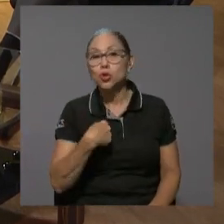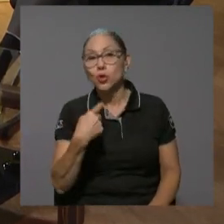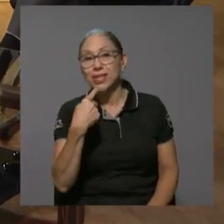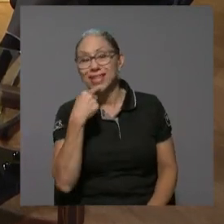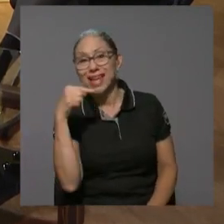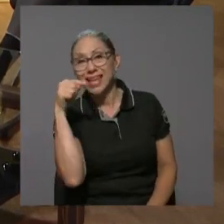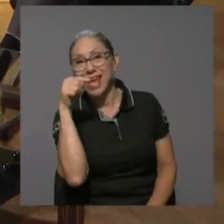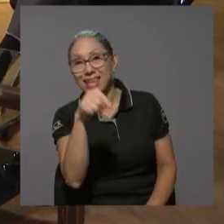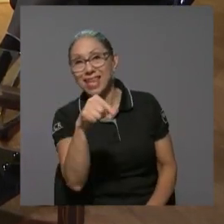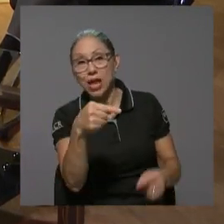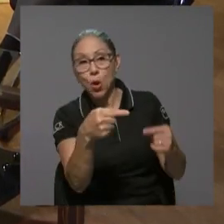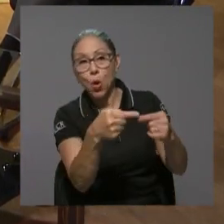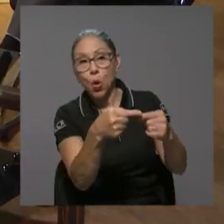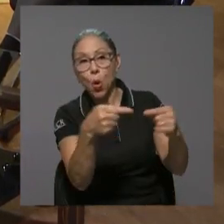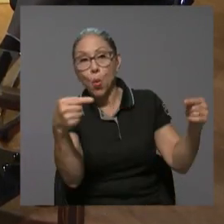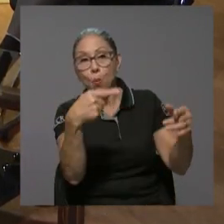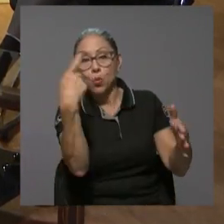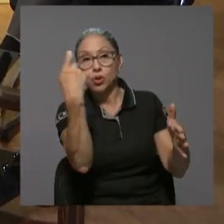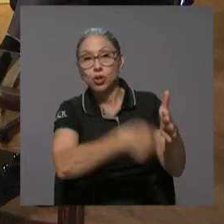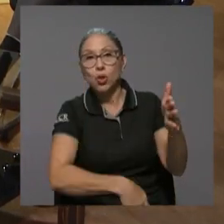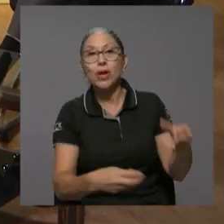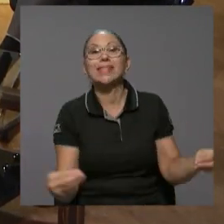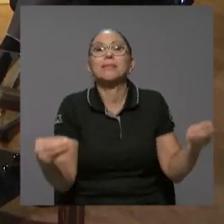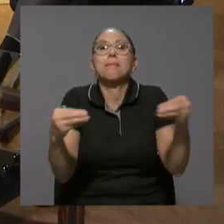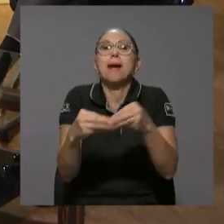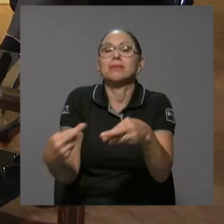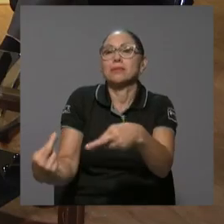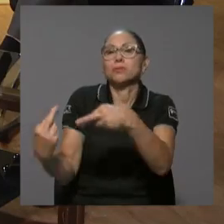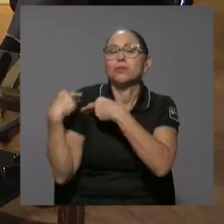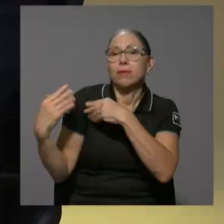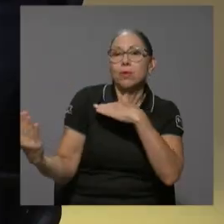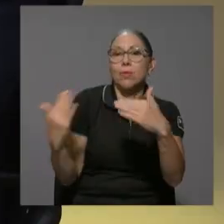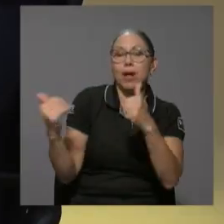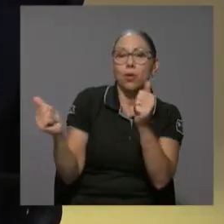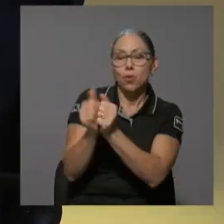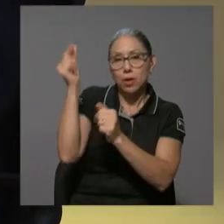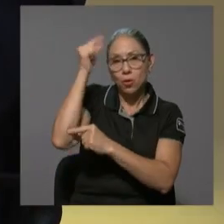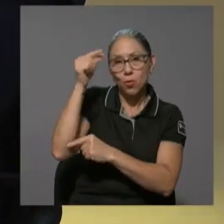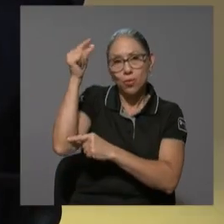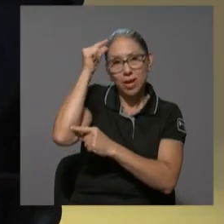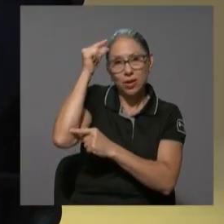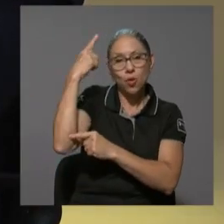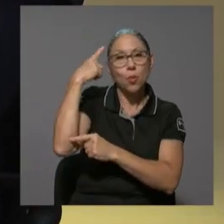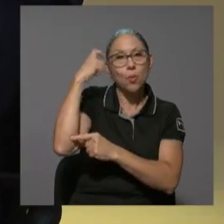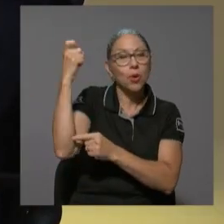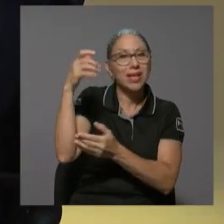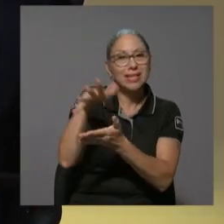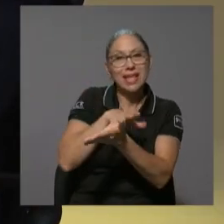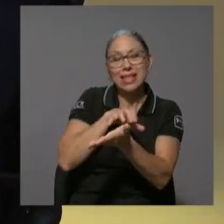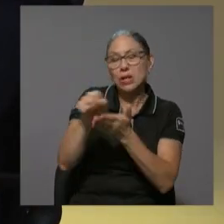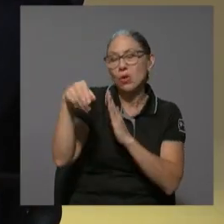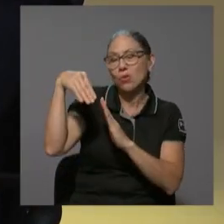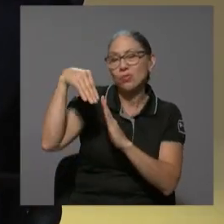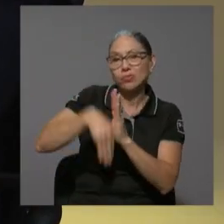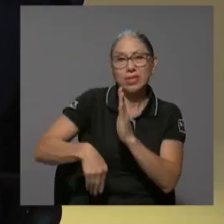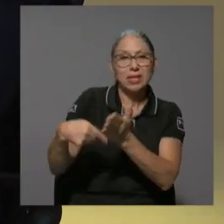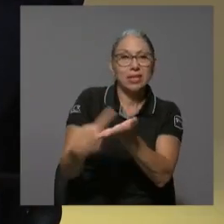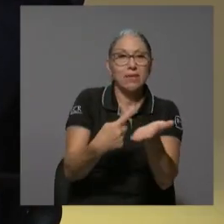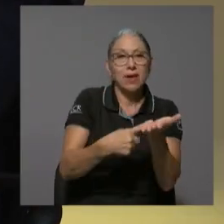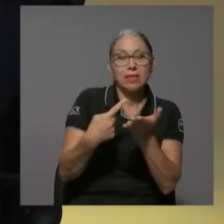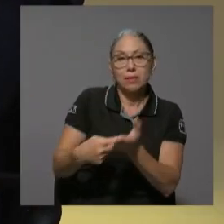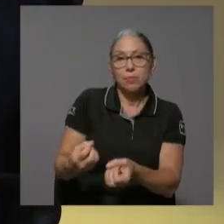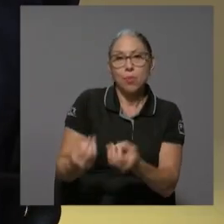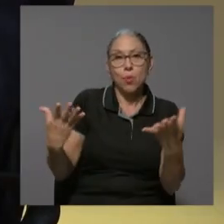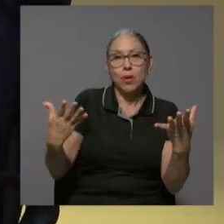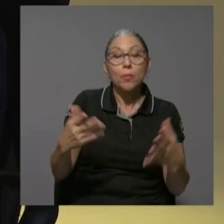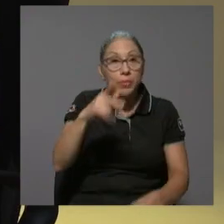más responsable que el gobierno en el deterioro del debate público. En Perú ni se diga lo que ha ocurrido ahí, que es